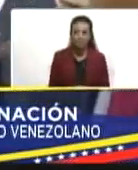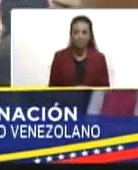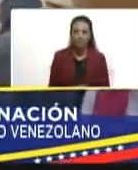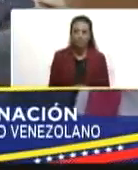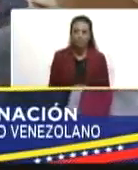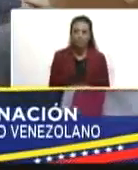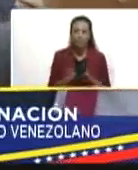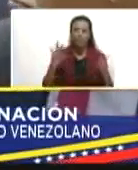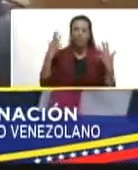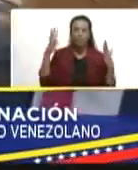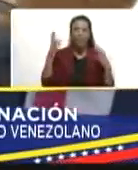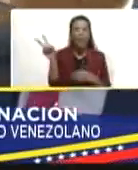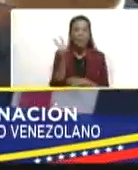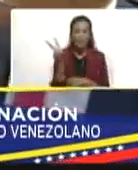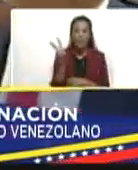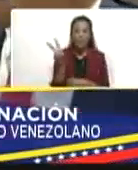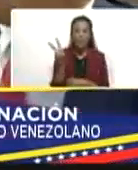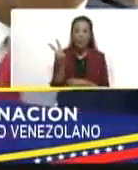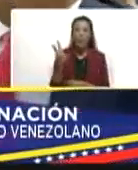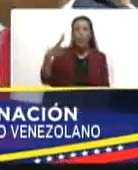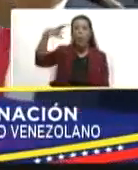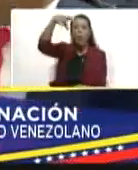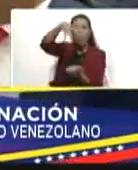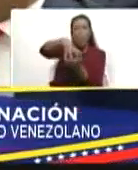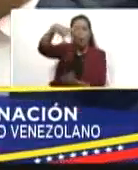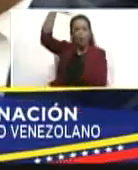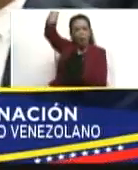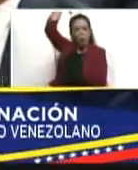Venezuela Venezuela no es una